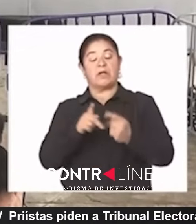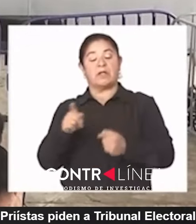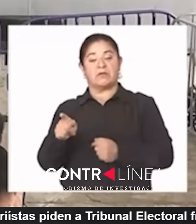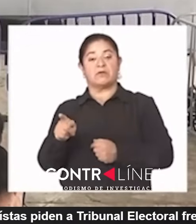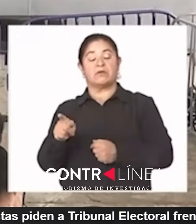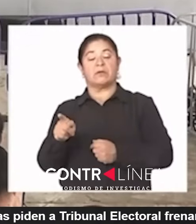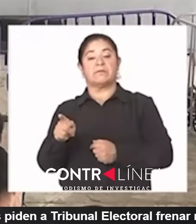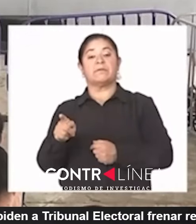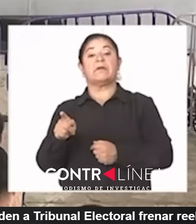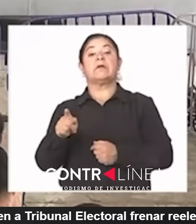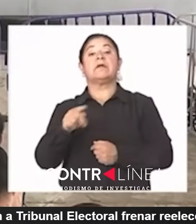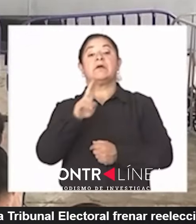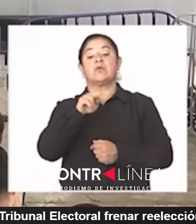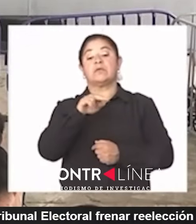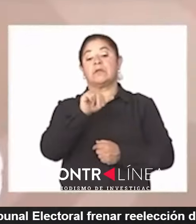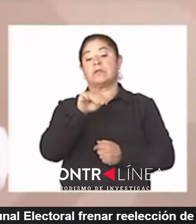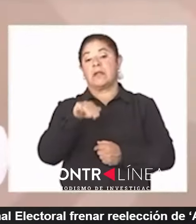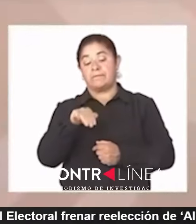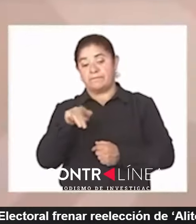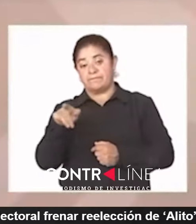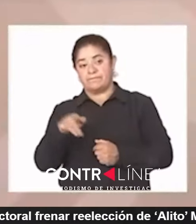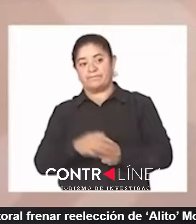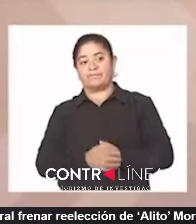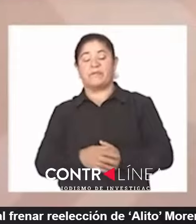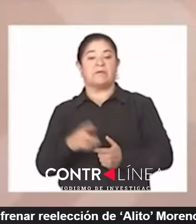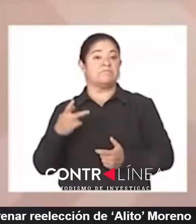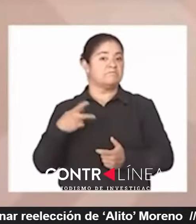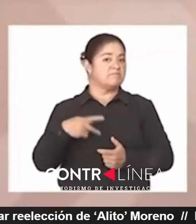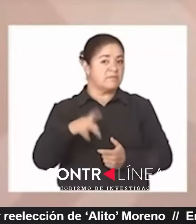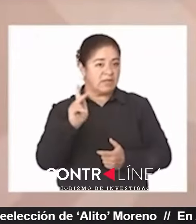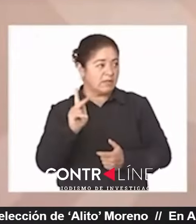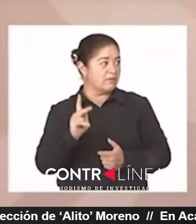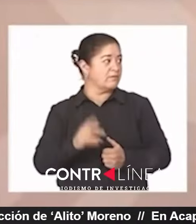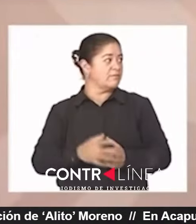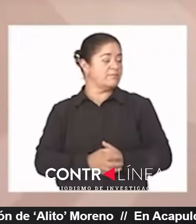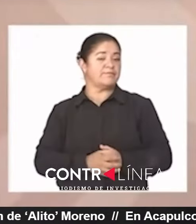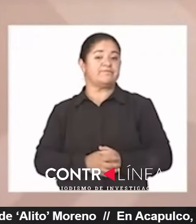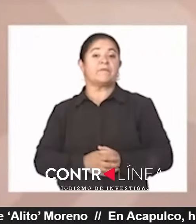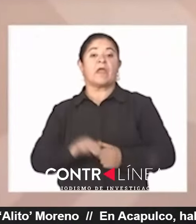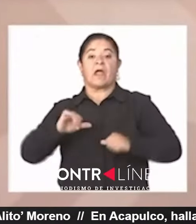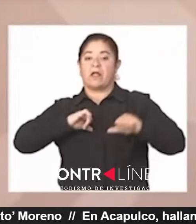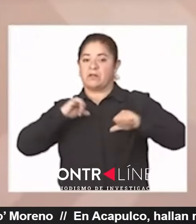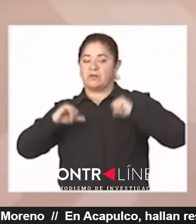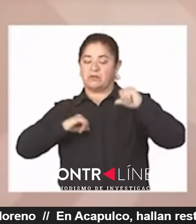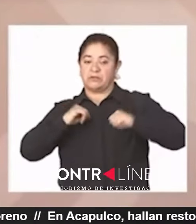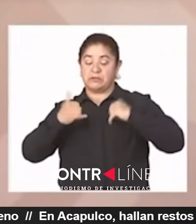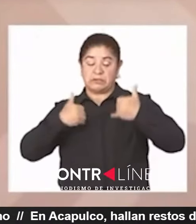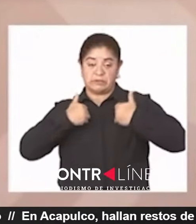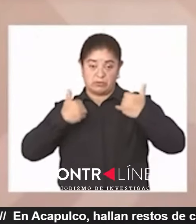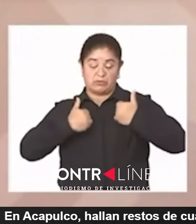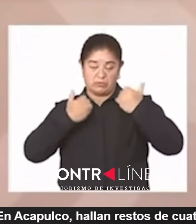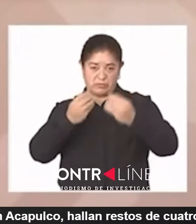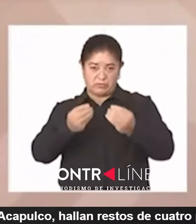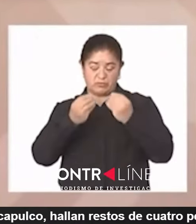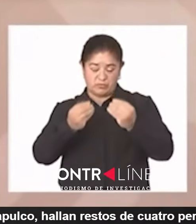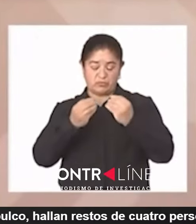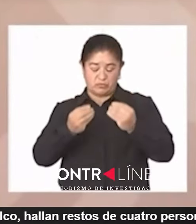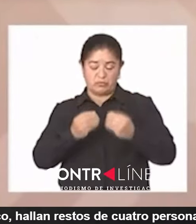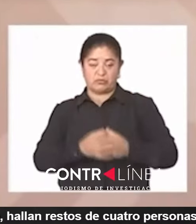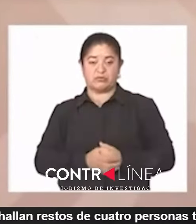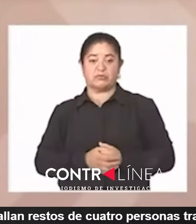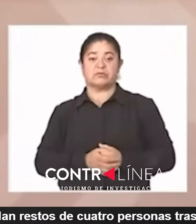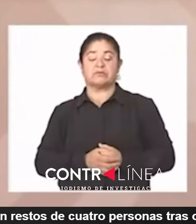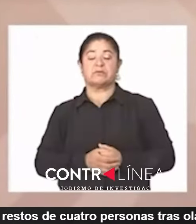Nacional Autónoma de México. Pero resulta que muchos adolescentes, jóvenes, no habían tenido